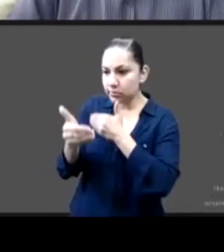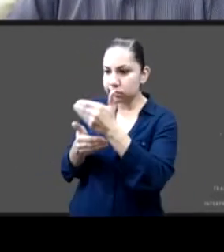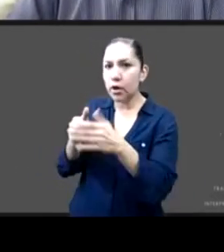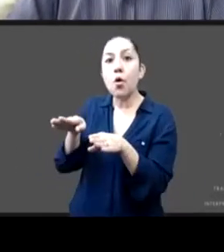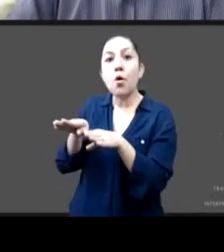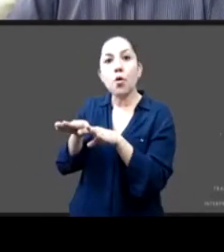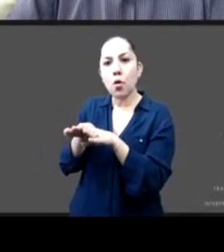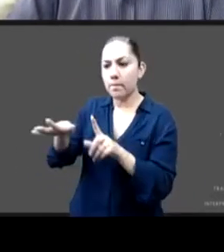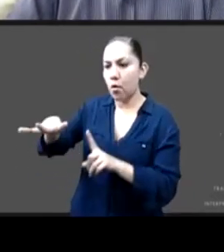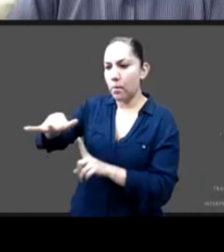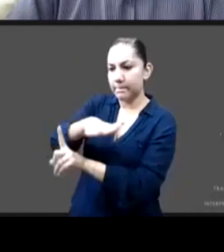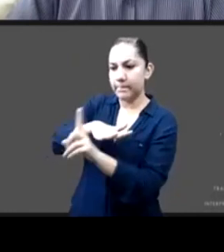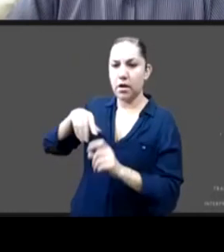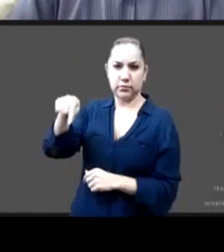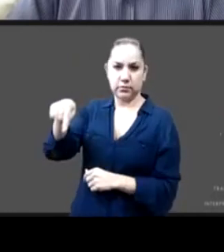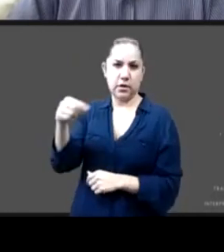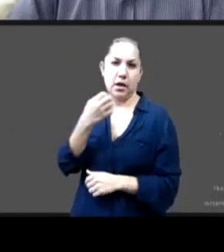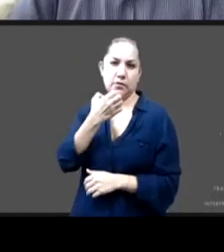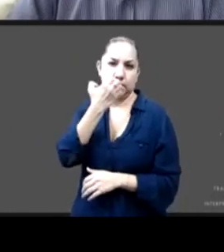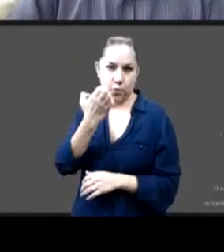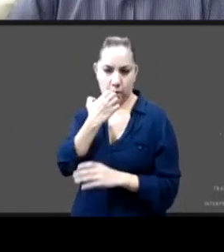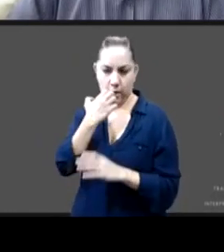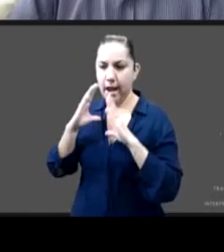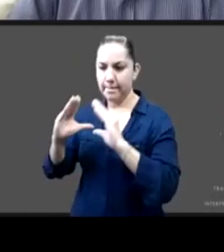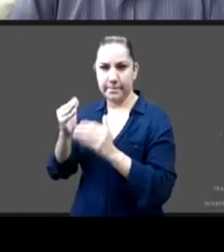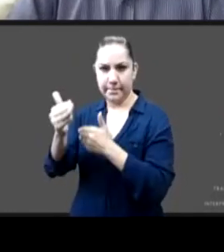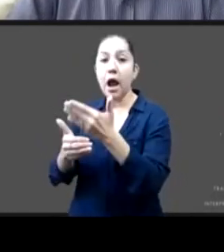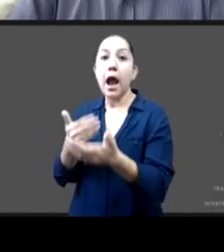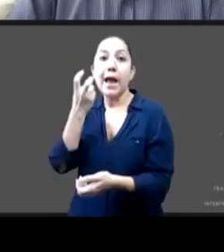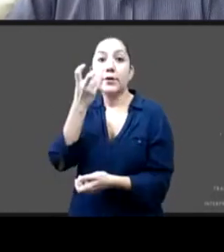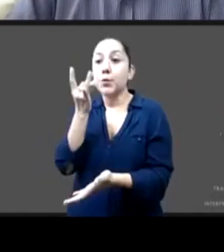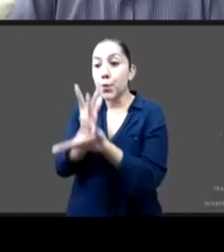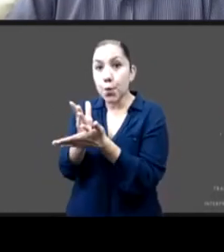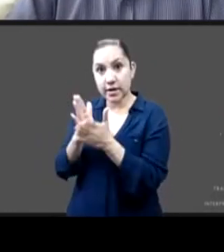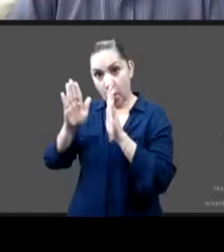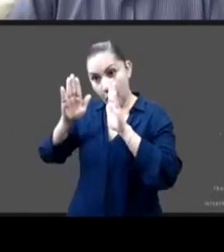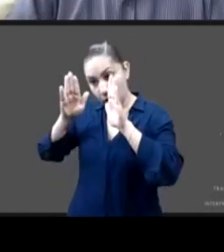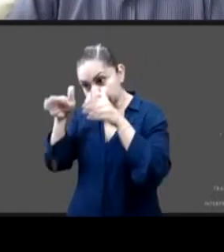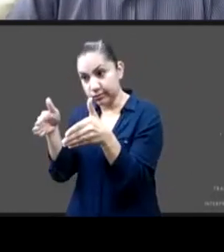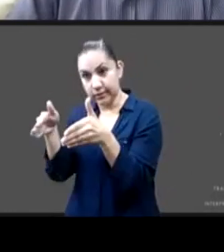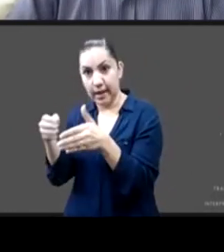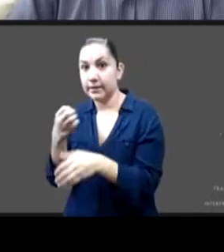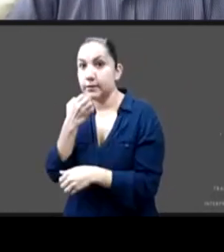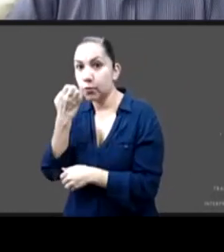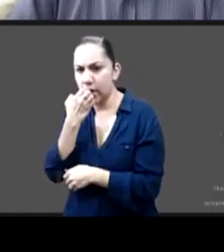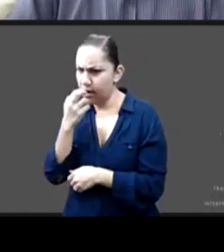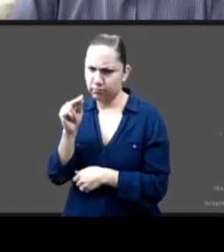en el ámbito escolar, por eso hablamos de entornos, y no solo las formas